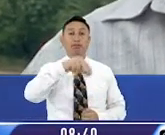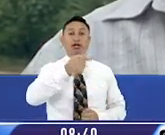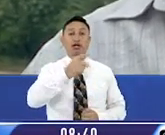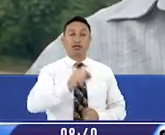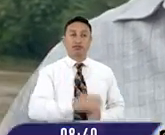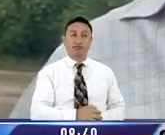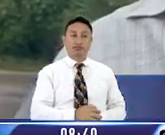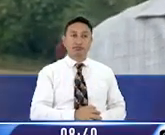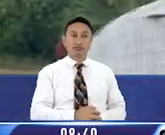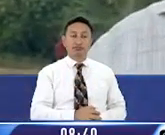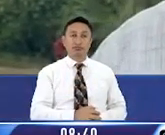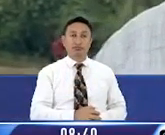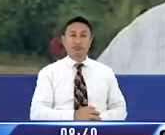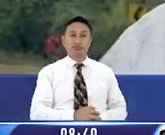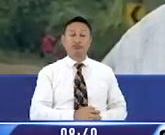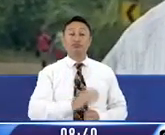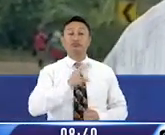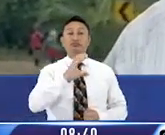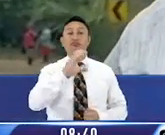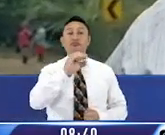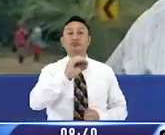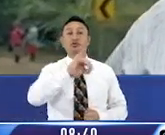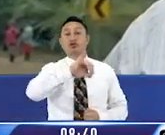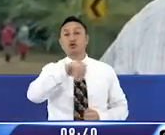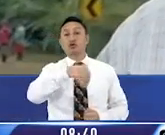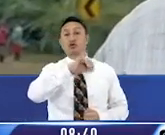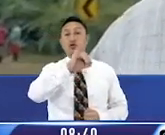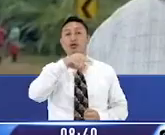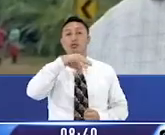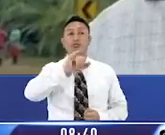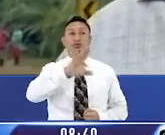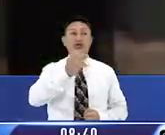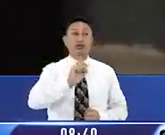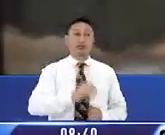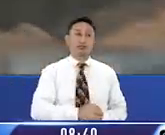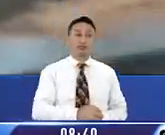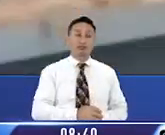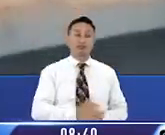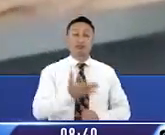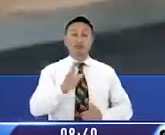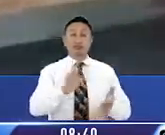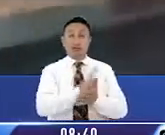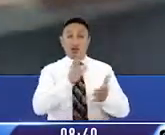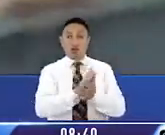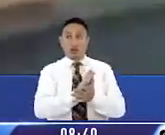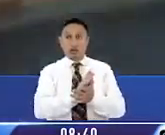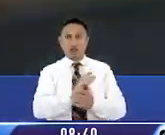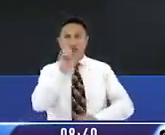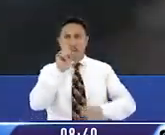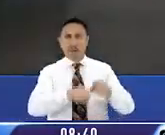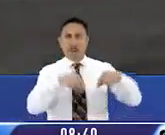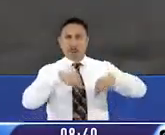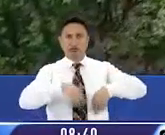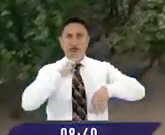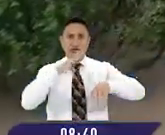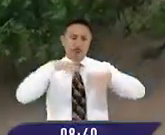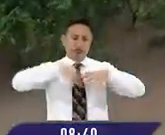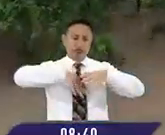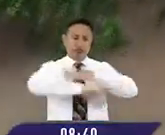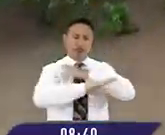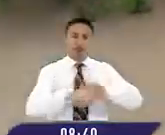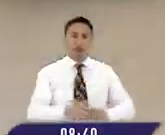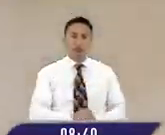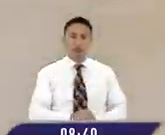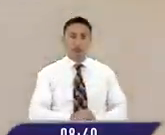vía Cojimíes. Hay planteles educativos también que están bajo el agua. Instituciones educativas también se inundaron. Hubo reporte de colapso